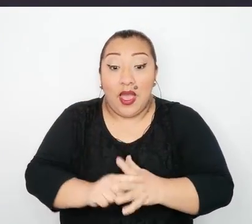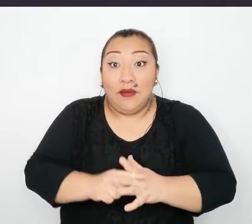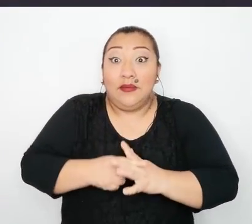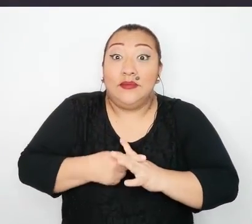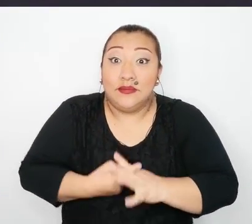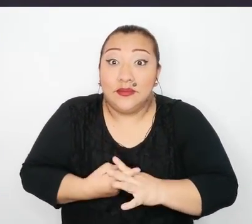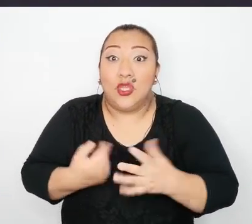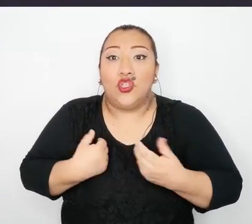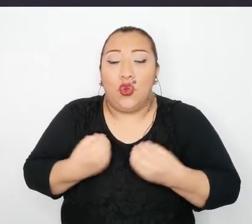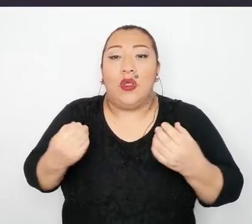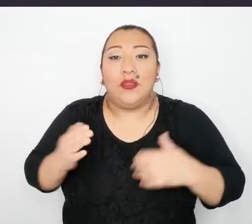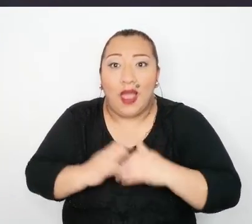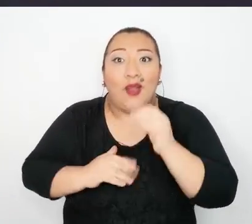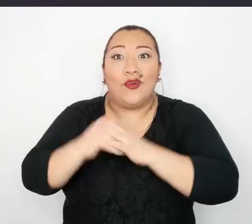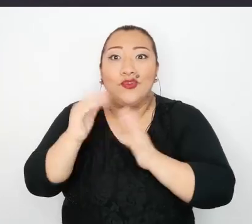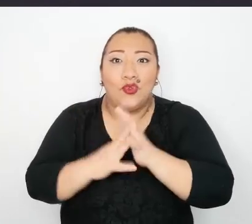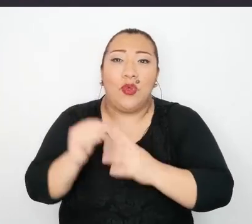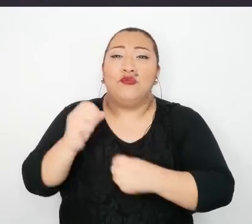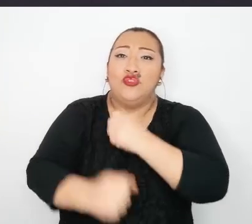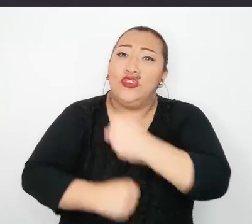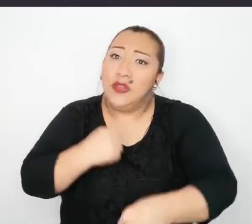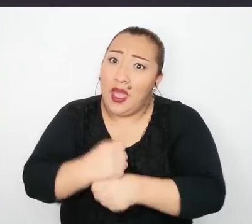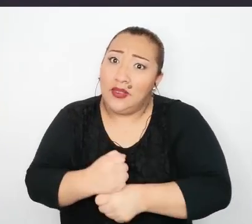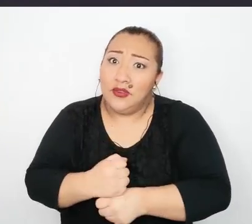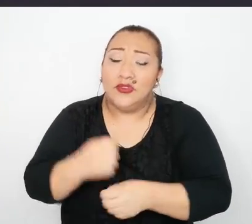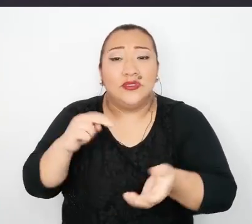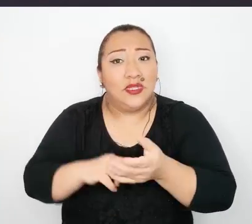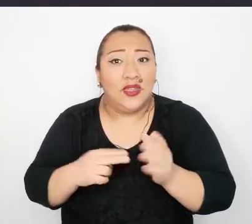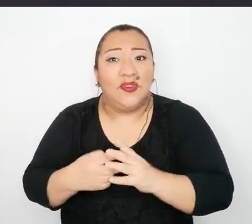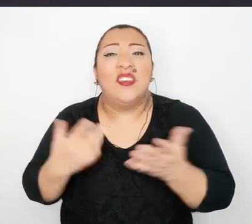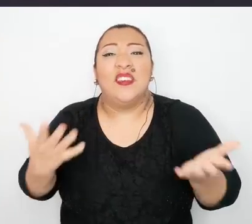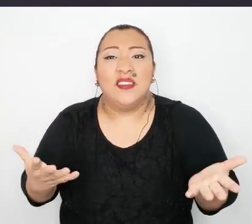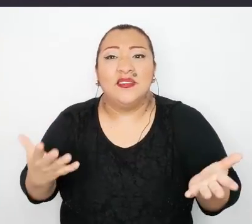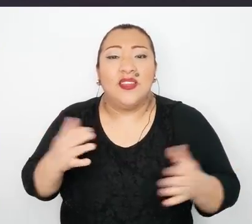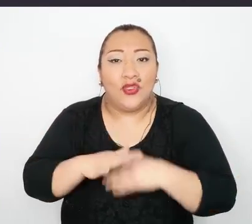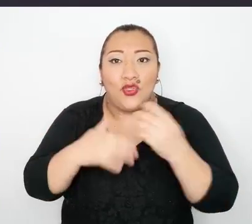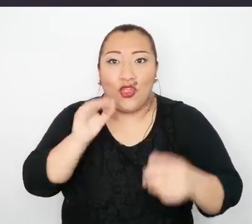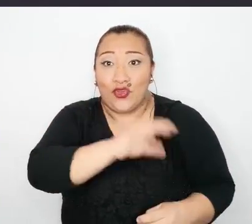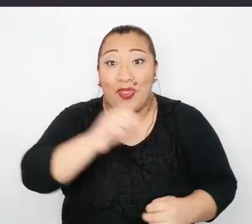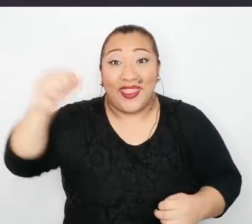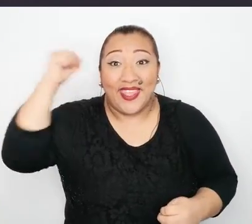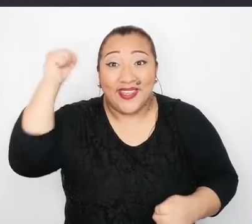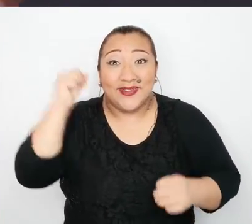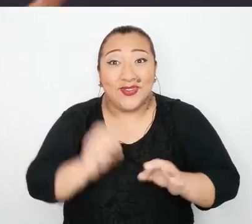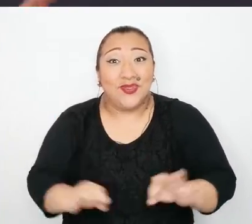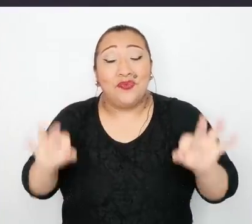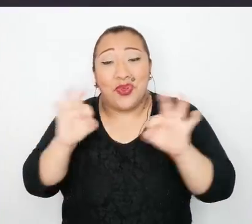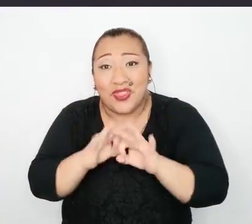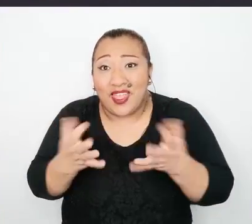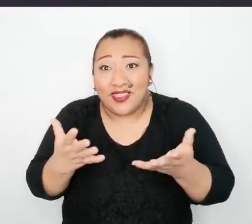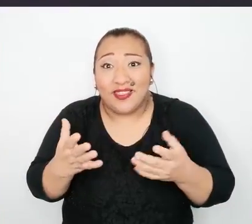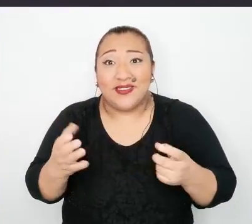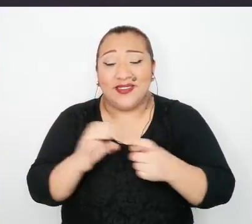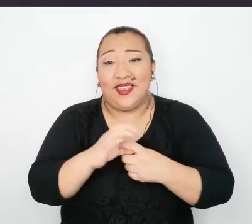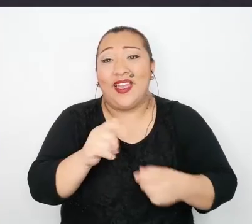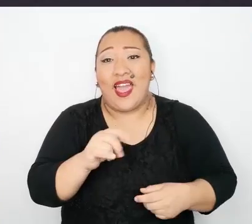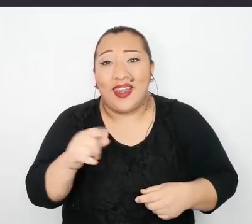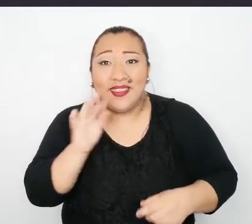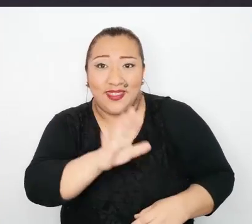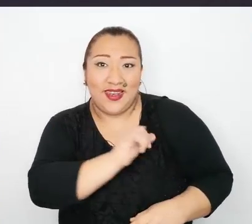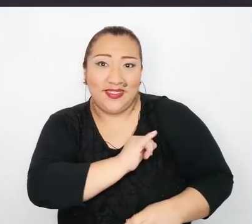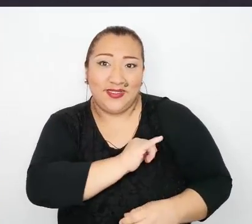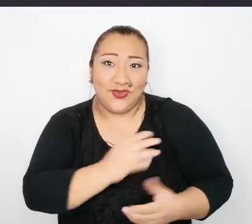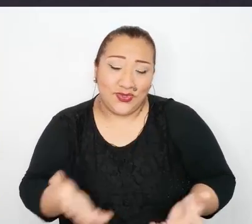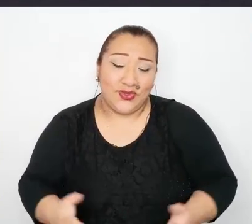de articulación, a partir de esto que hemos construido a lo largo de tantos años, que es todos estos derechos fundamentales, todas